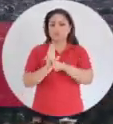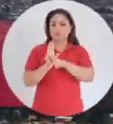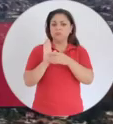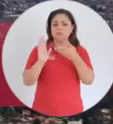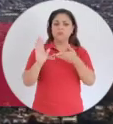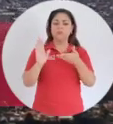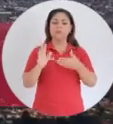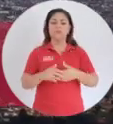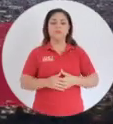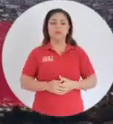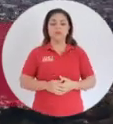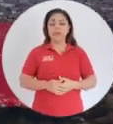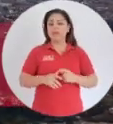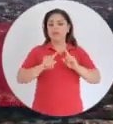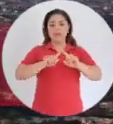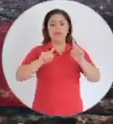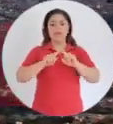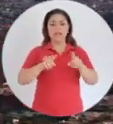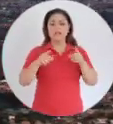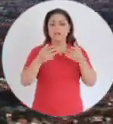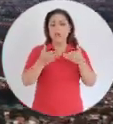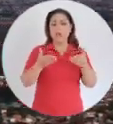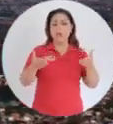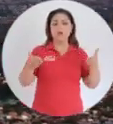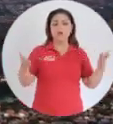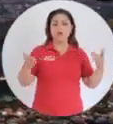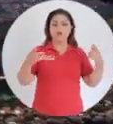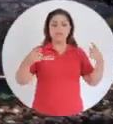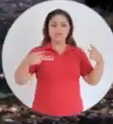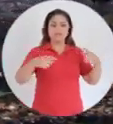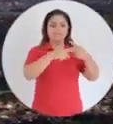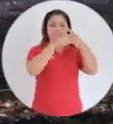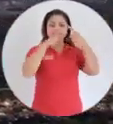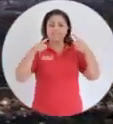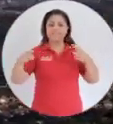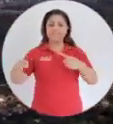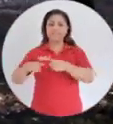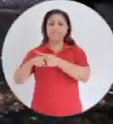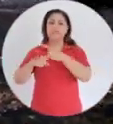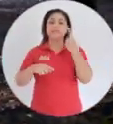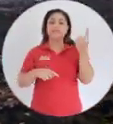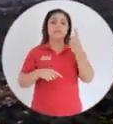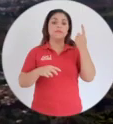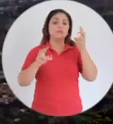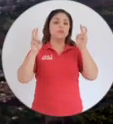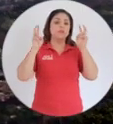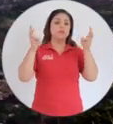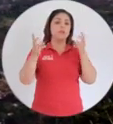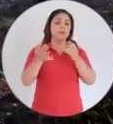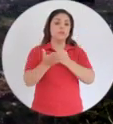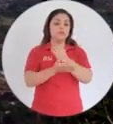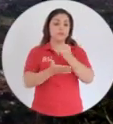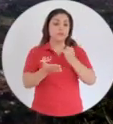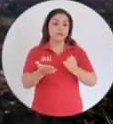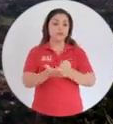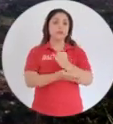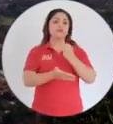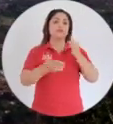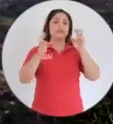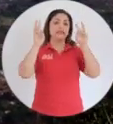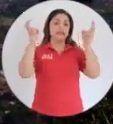estados-nación, elementos transversales, Maribel, que siempre han sido temas de